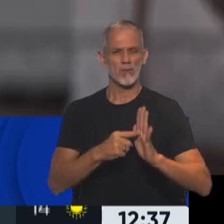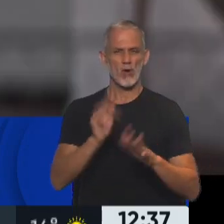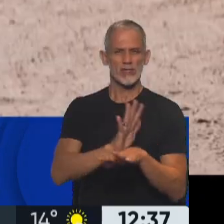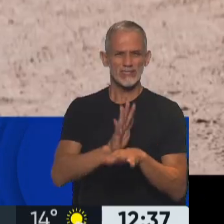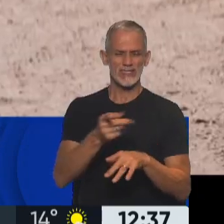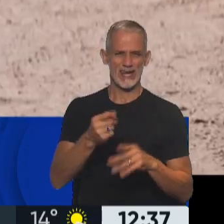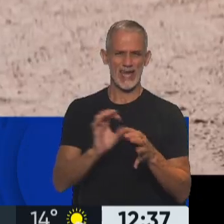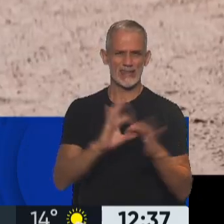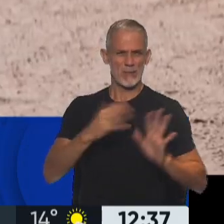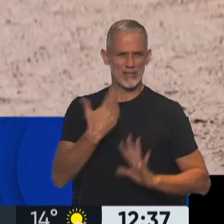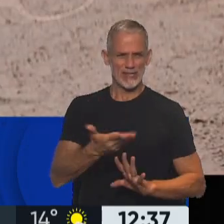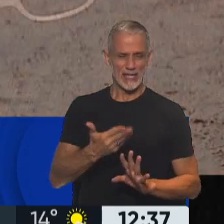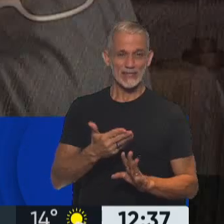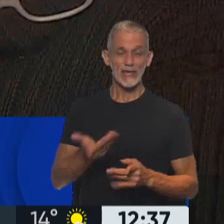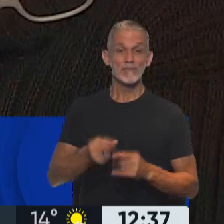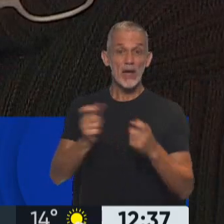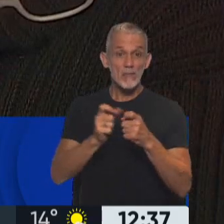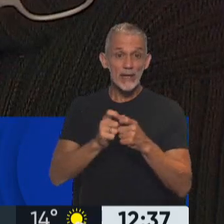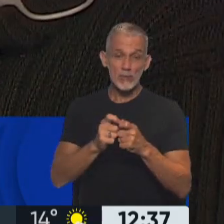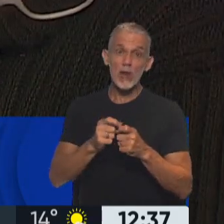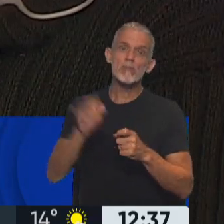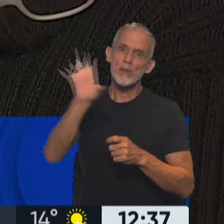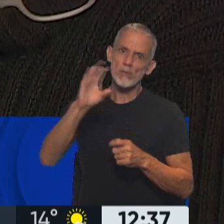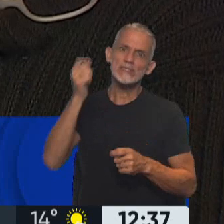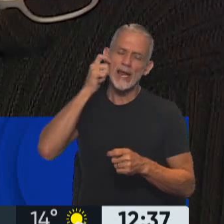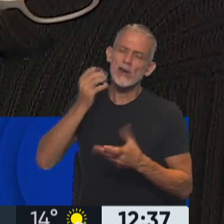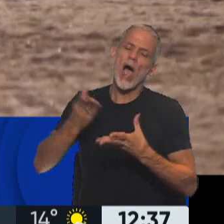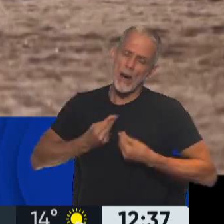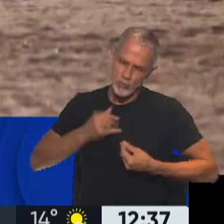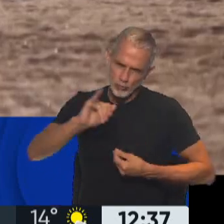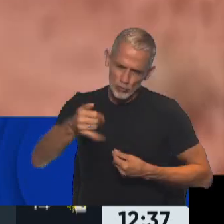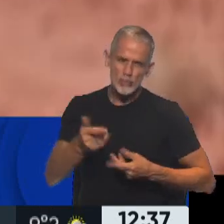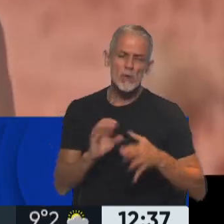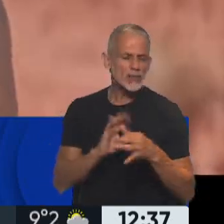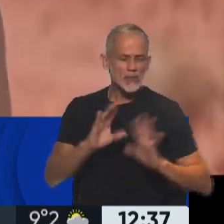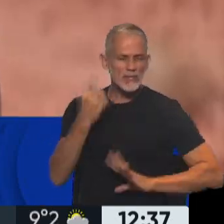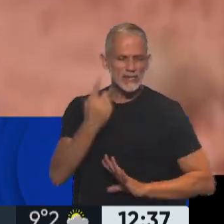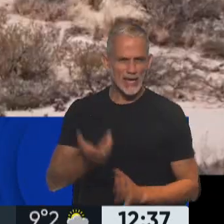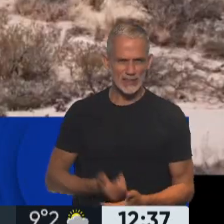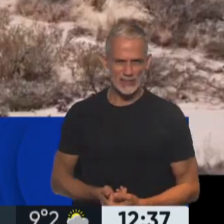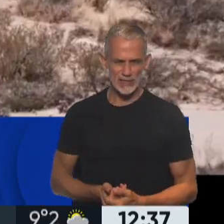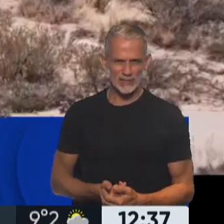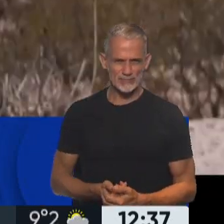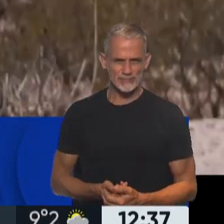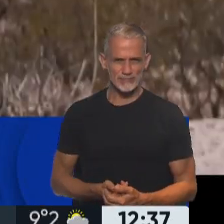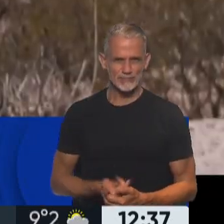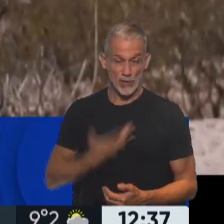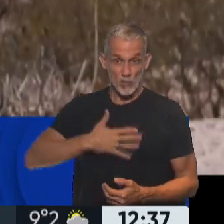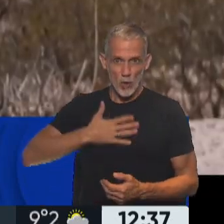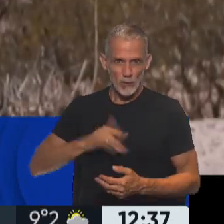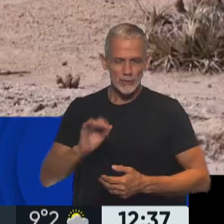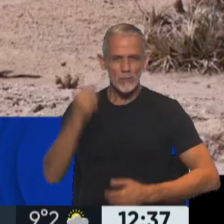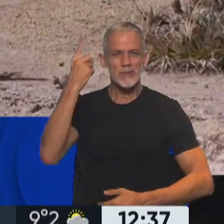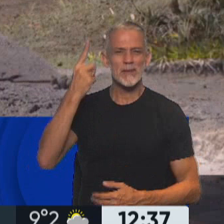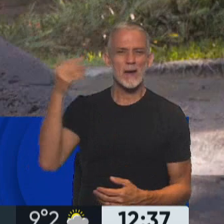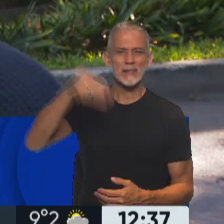fue muy difícil, con mucho apoyo de La Rioja, pero absolutamente independiente. ¿De qué se trata ese trabajo? Estoy contento. La verdad que es la primera